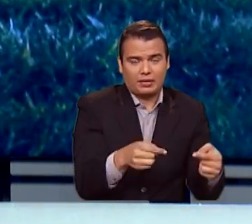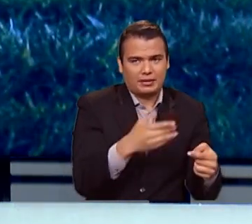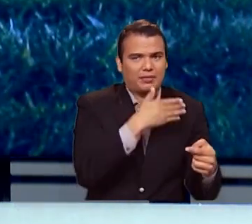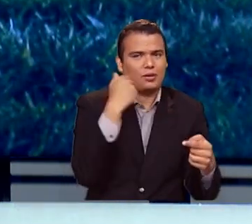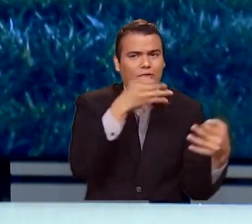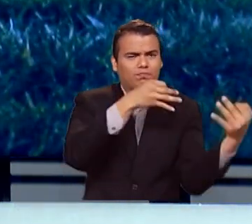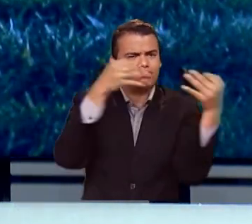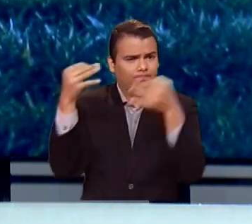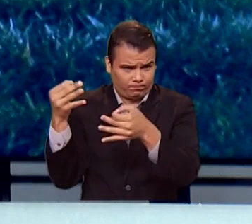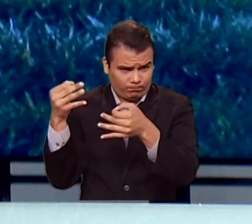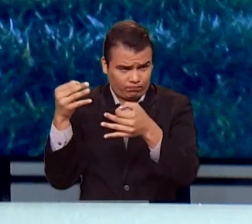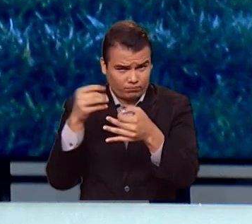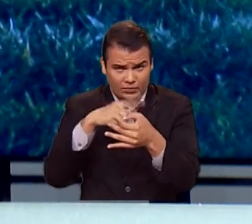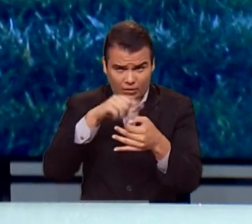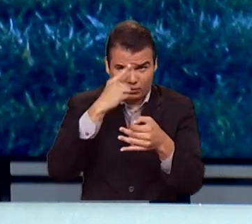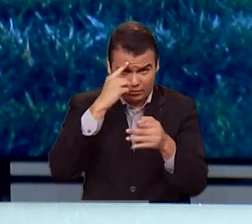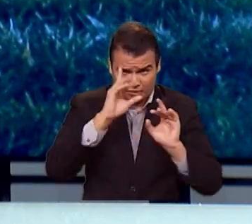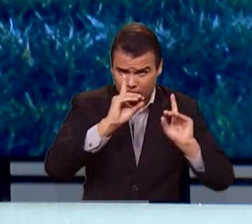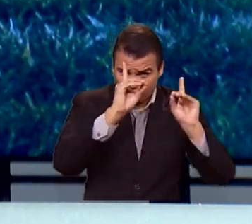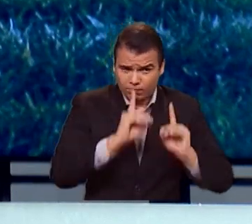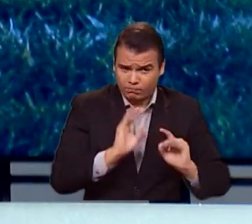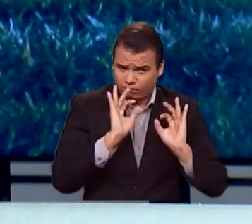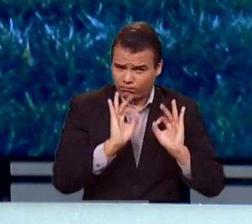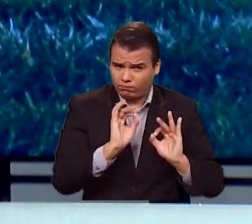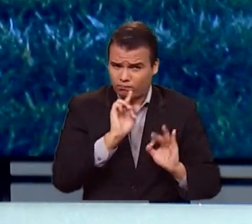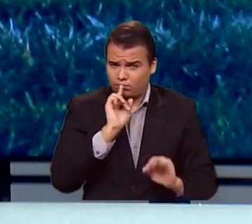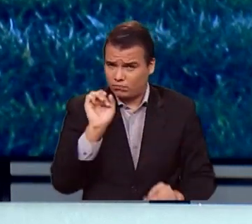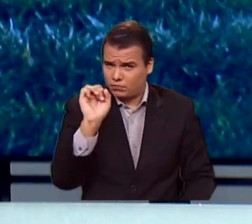la final del Suramericano Sub-20 Femenino.